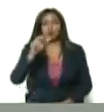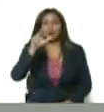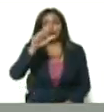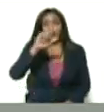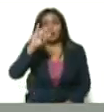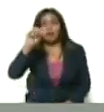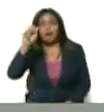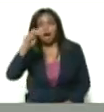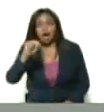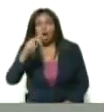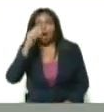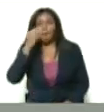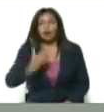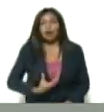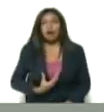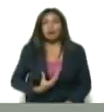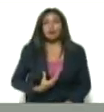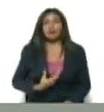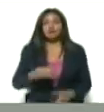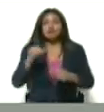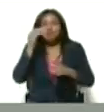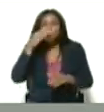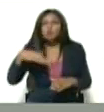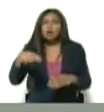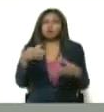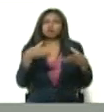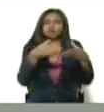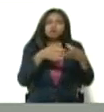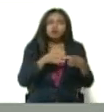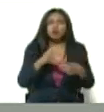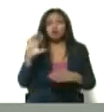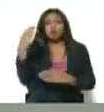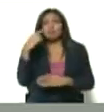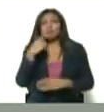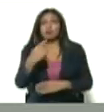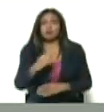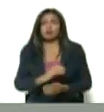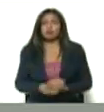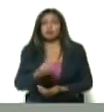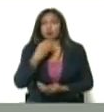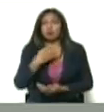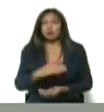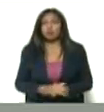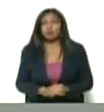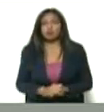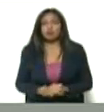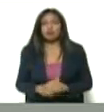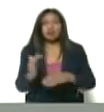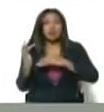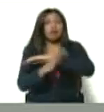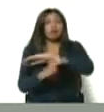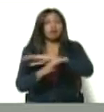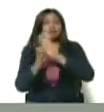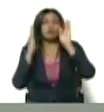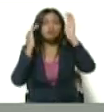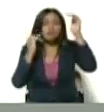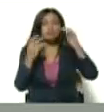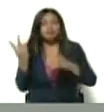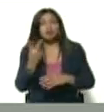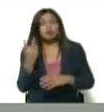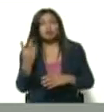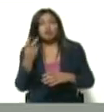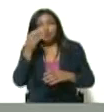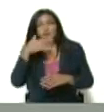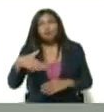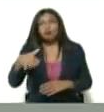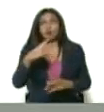Conrado, alcalde de un pueblito en Colombia, también dijo lo mismo. Incluso dijo, podemos poner hasta la frontera y que atiendas los dos pueblos. Es decir,